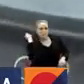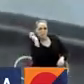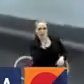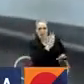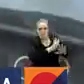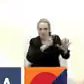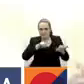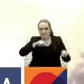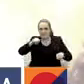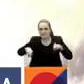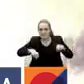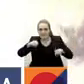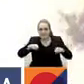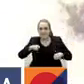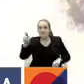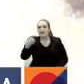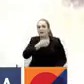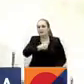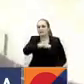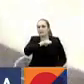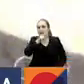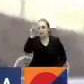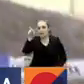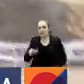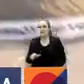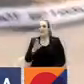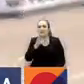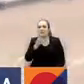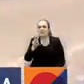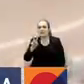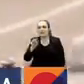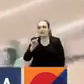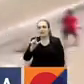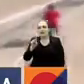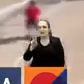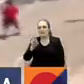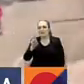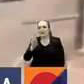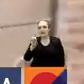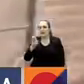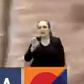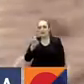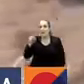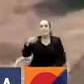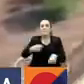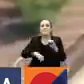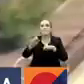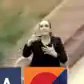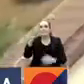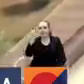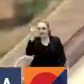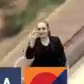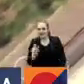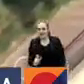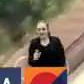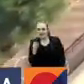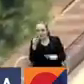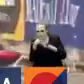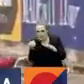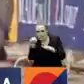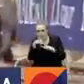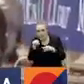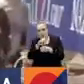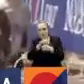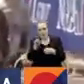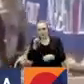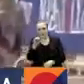el ciclismo, porque el español Alejandro Valverde volvió a la victoria en la tercera etapa del Tour de Sicilia y les contó que le arrebató